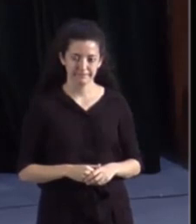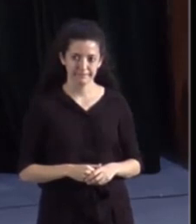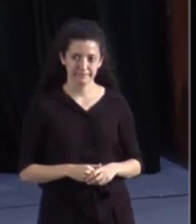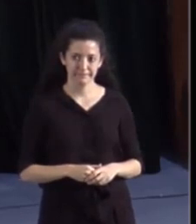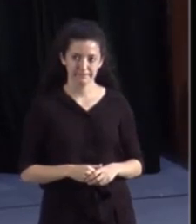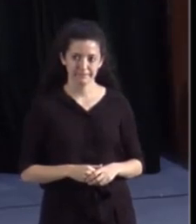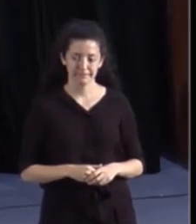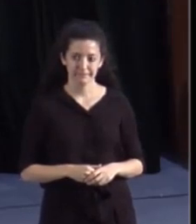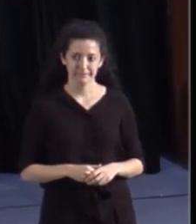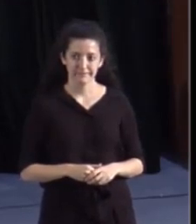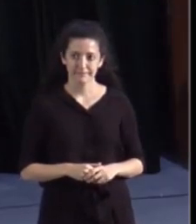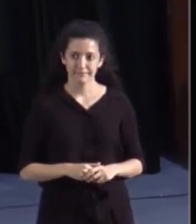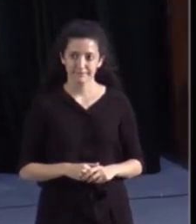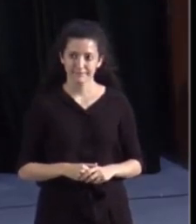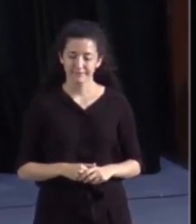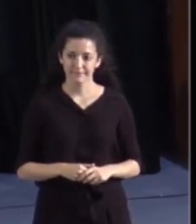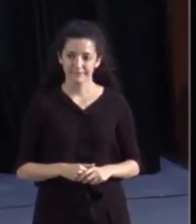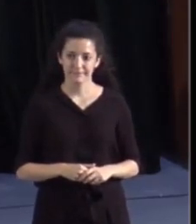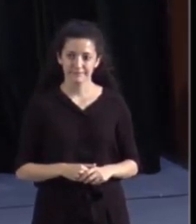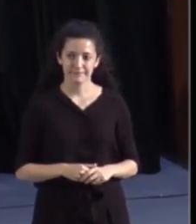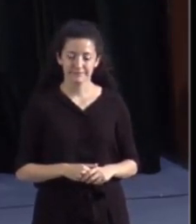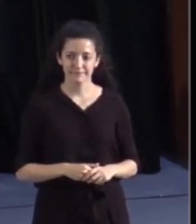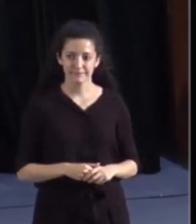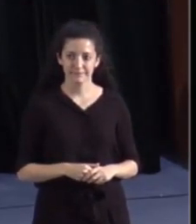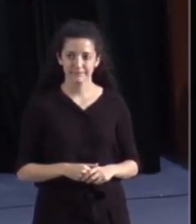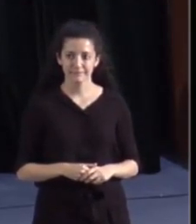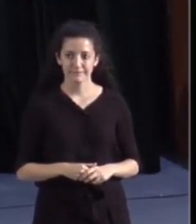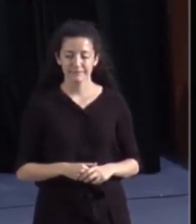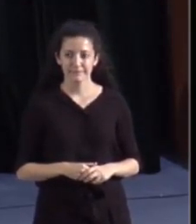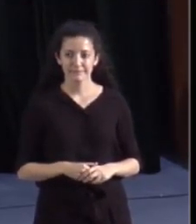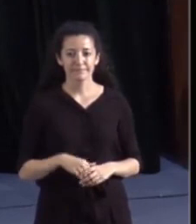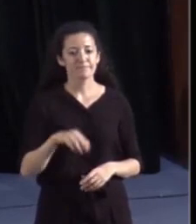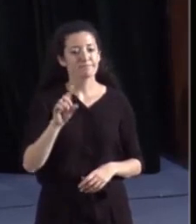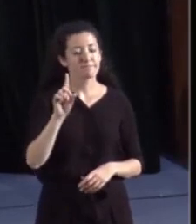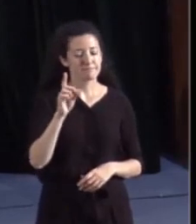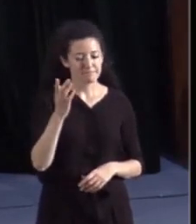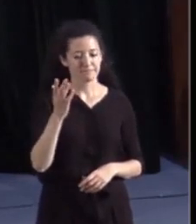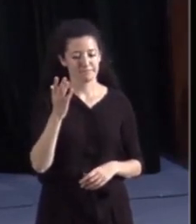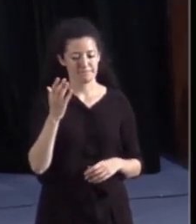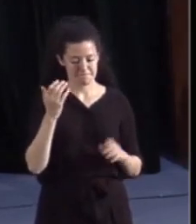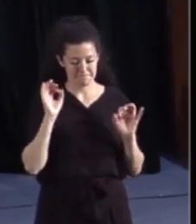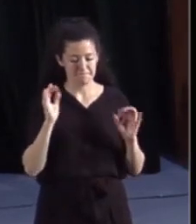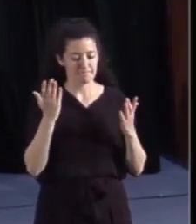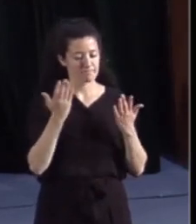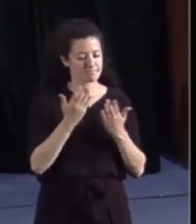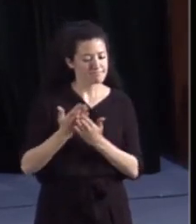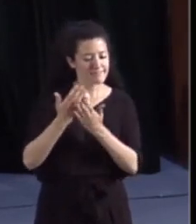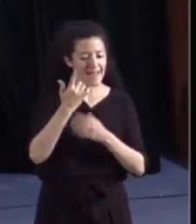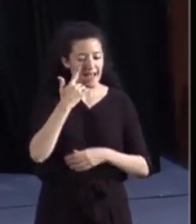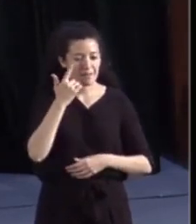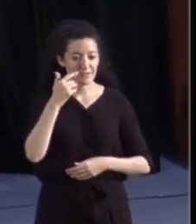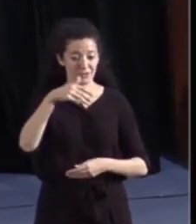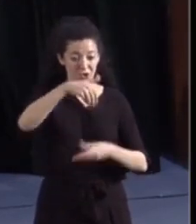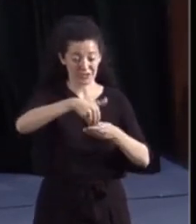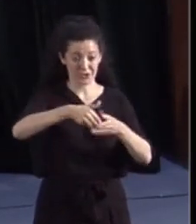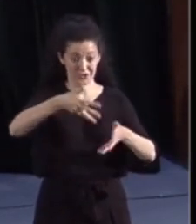Luego sí que hay una diferencia cuando nosotros analizamos cómo se observa un contenido en lengua de signos. Normalmente la fijación